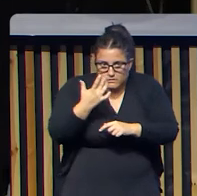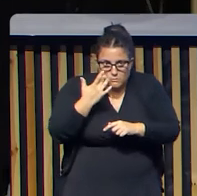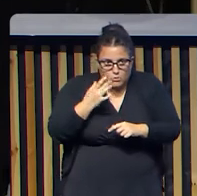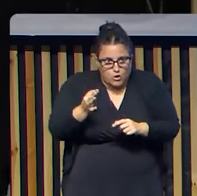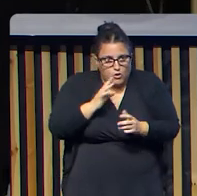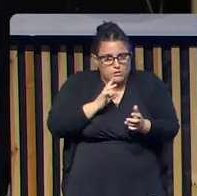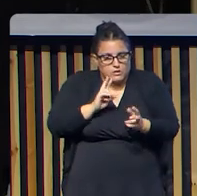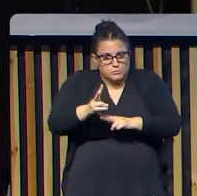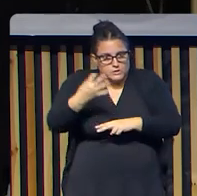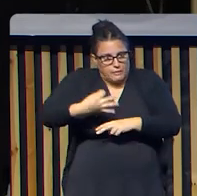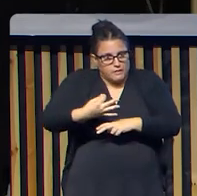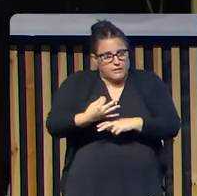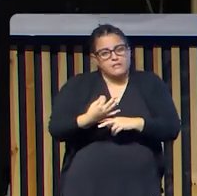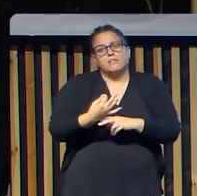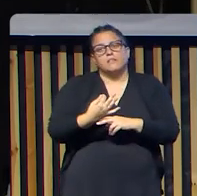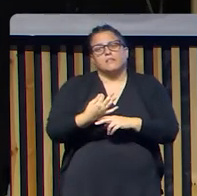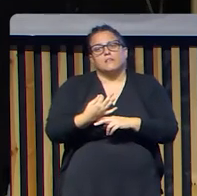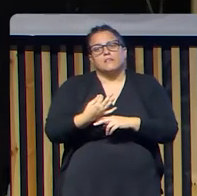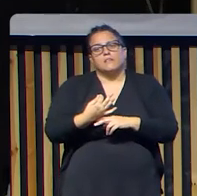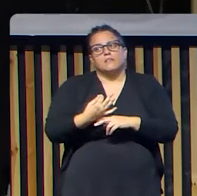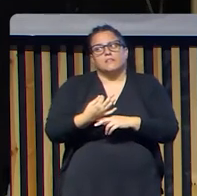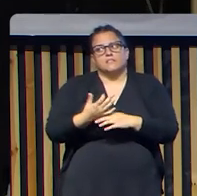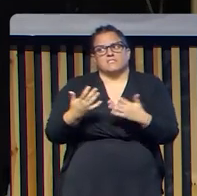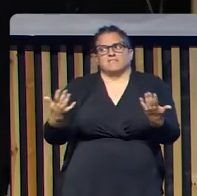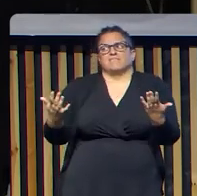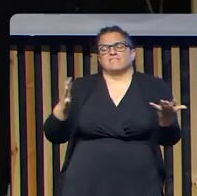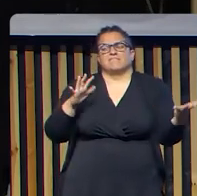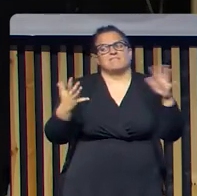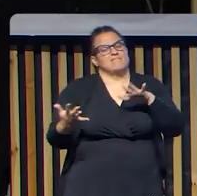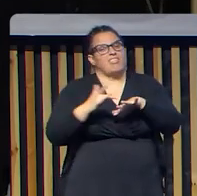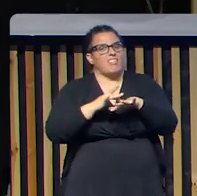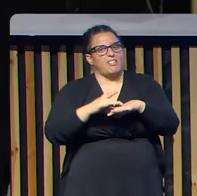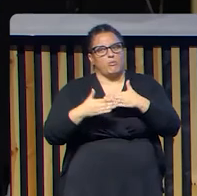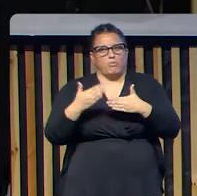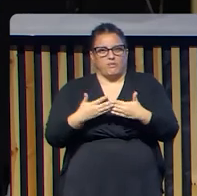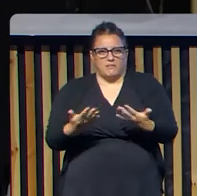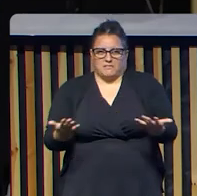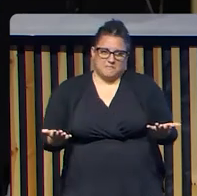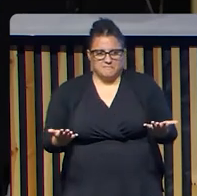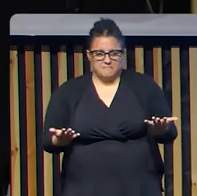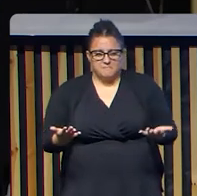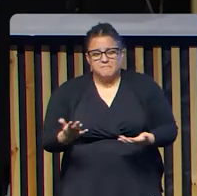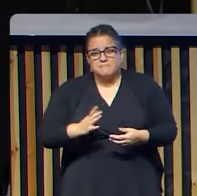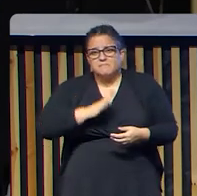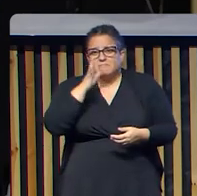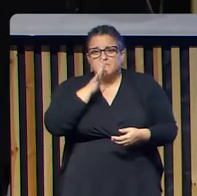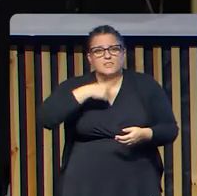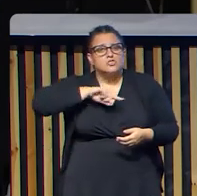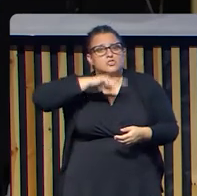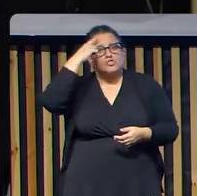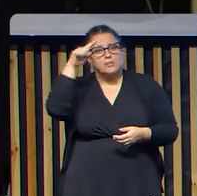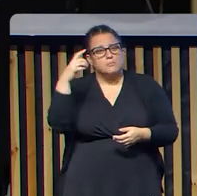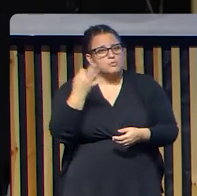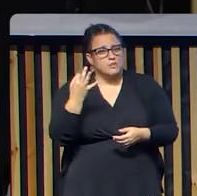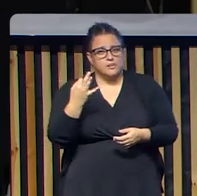Entonces qué digitalización moderna es esta de hecho lo que sabemos es